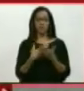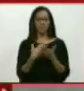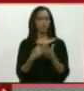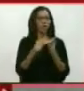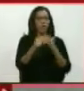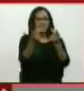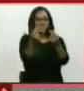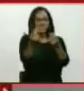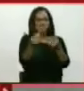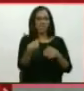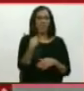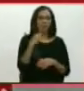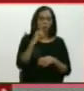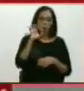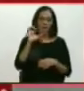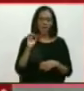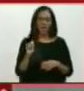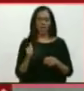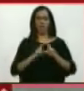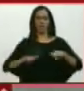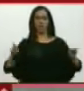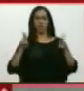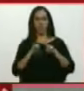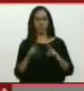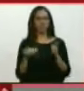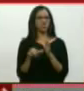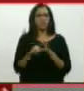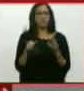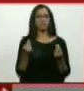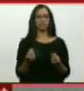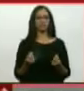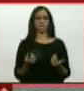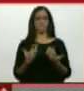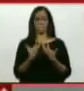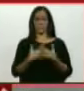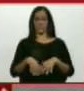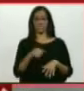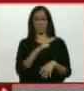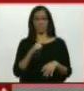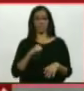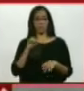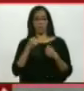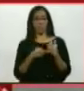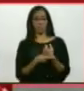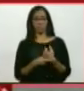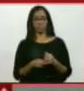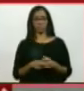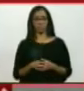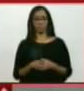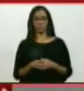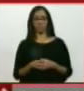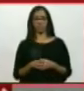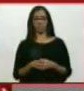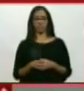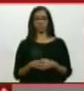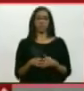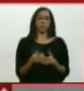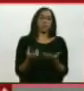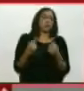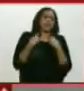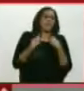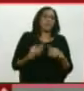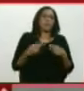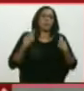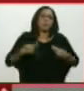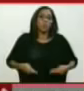OEA, que les entregó la ONU, que les entregaron el poco de empresas privadas a Guaidó, que les digan dónde están esos recursos, que